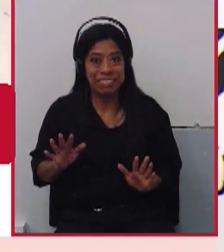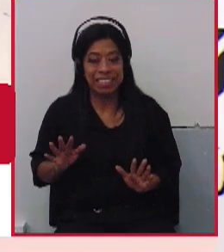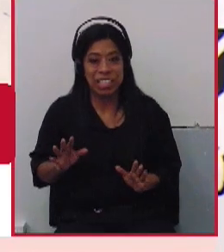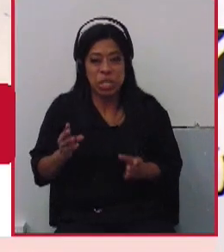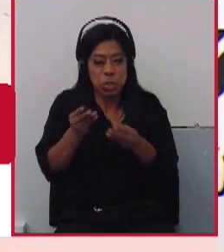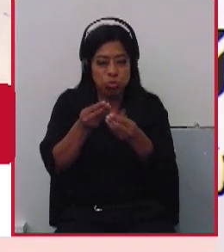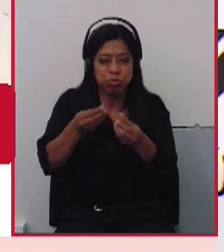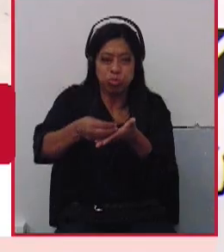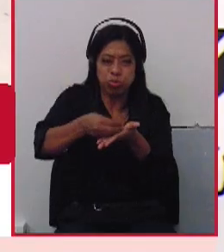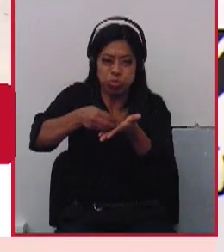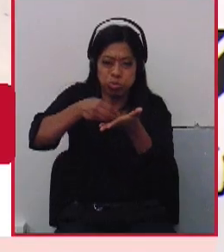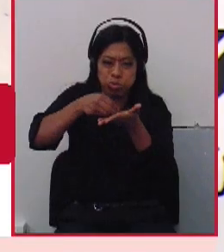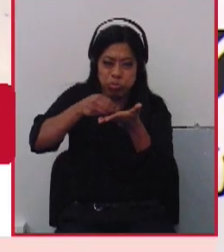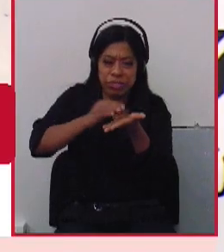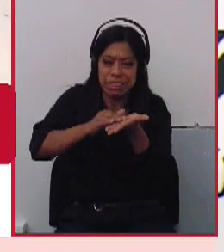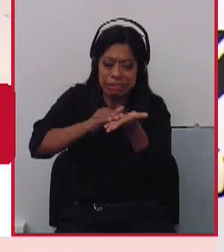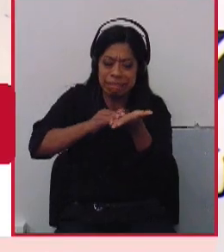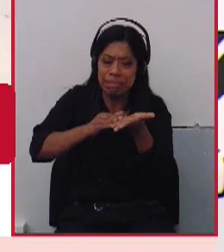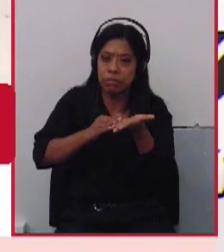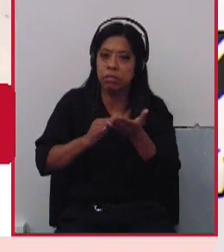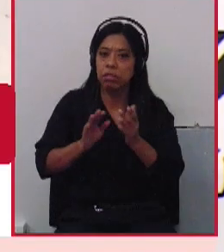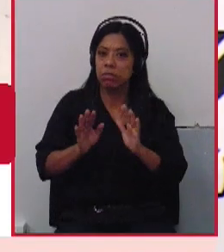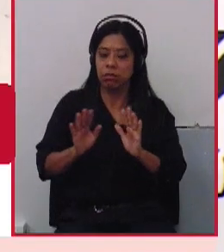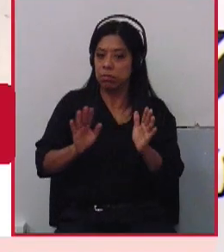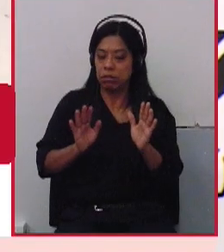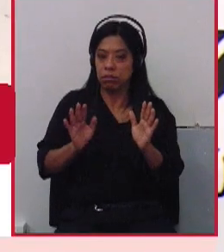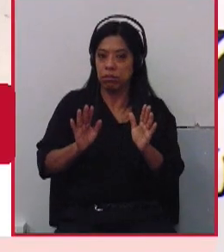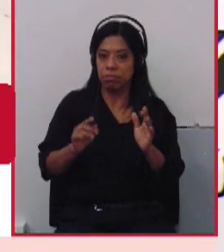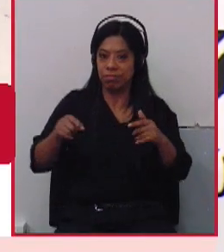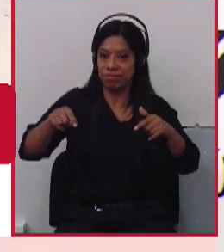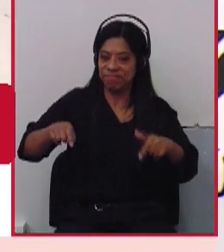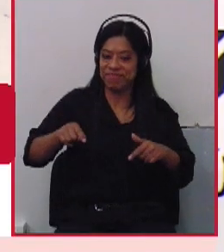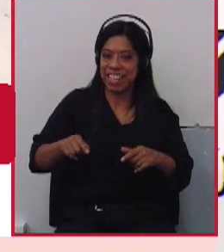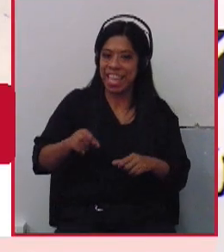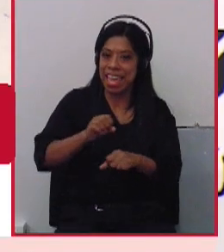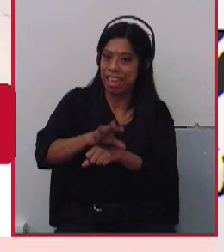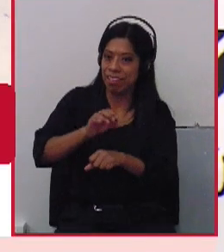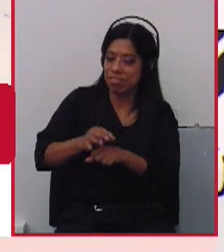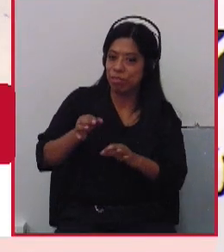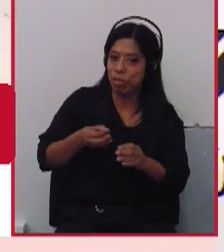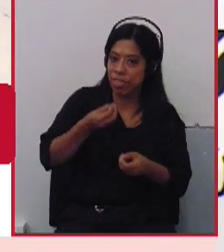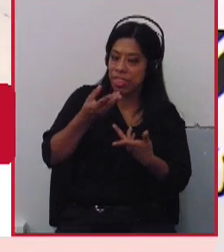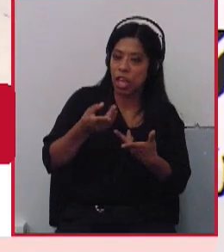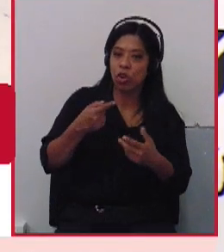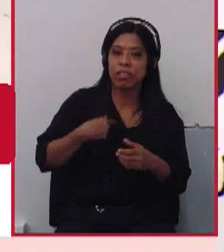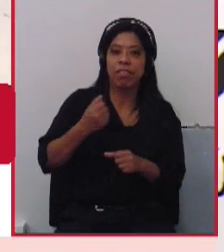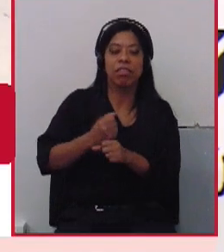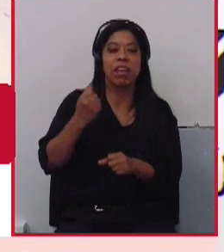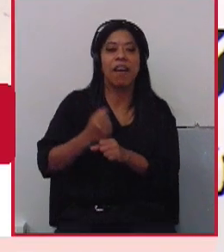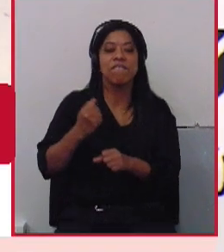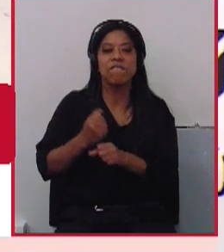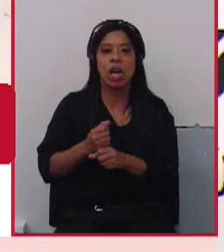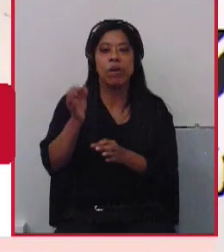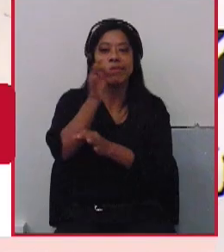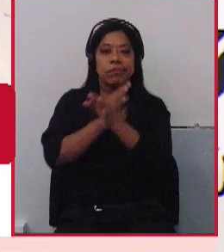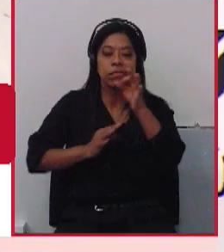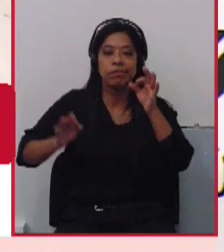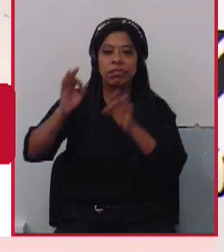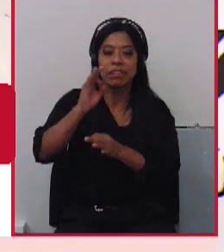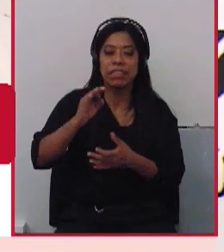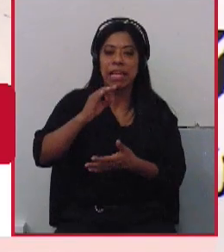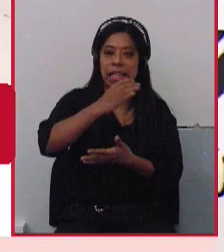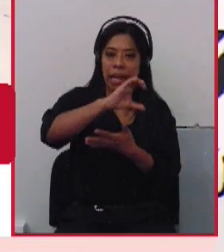cuando mueles en demasía, ¿no? Pero en estos casos, en el caso de nosotros, trabajamos bastante en el circuito de molienda